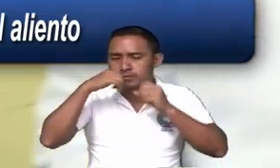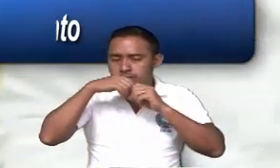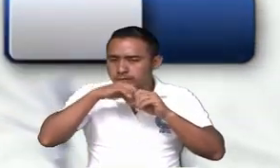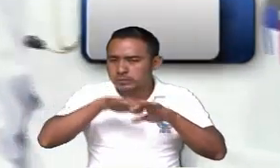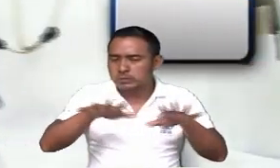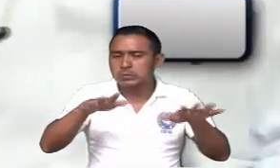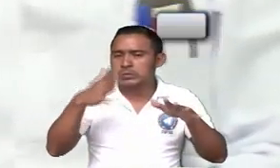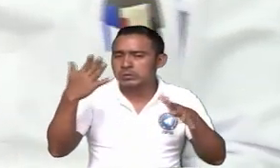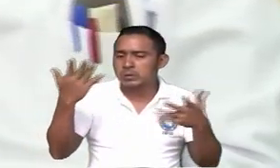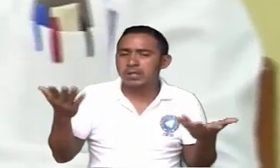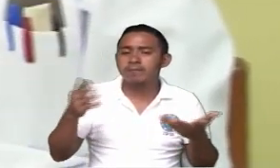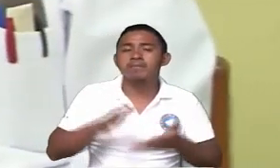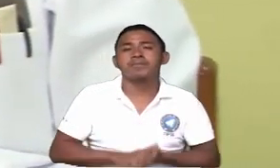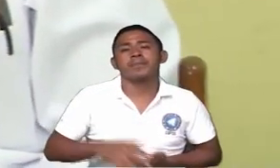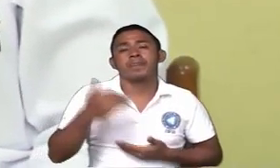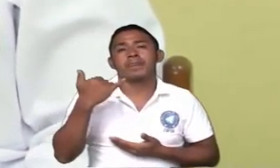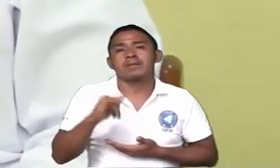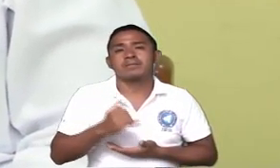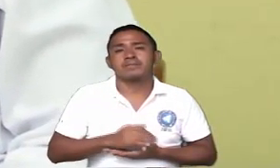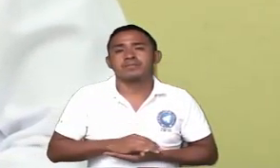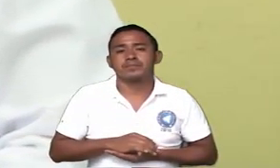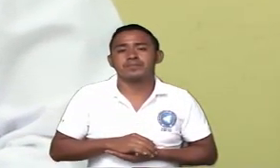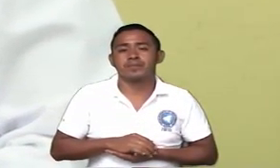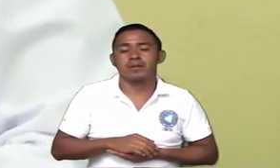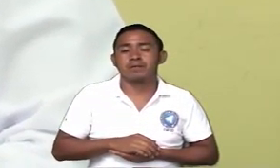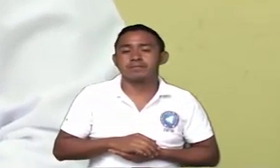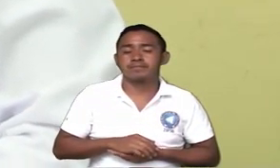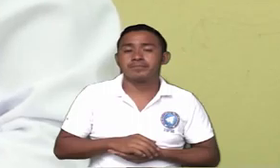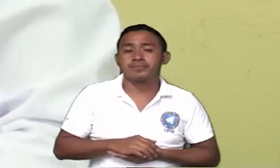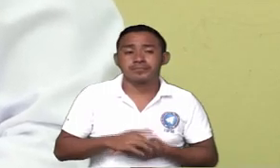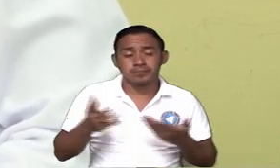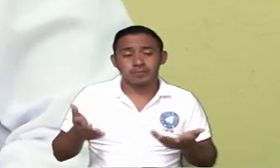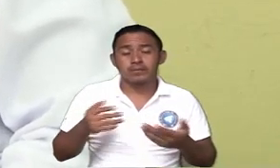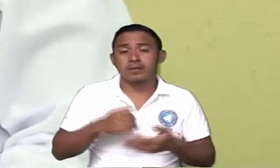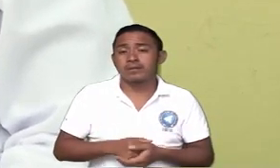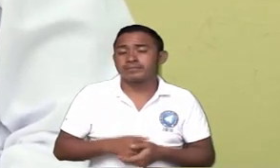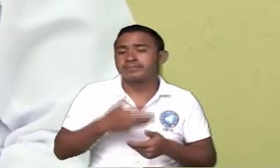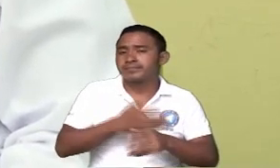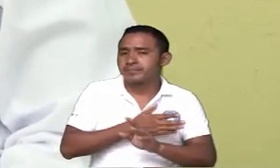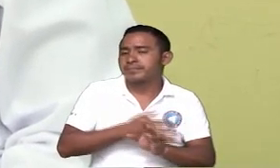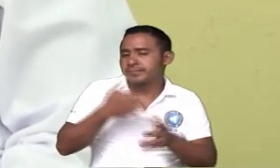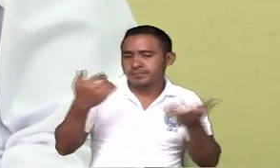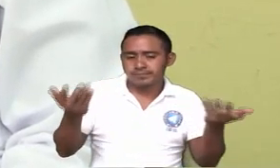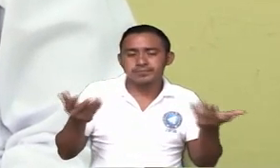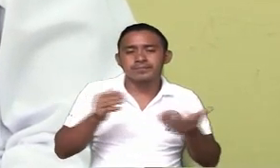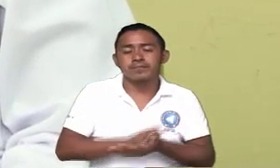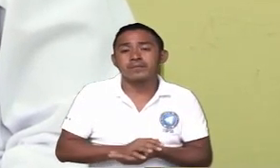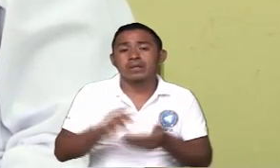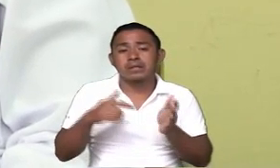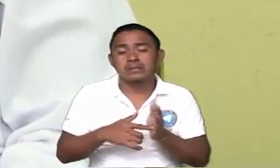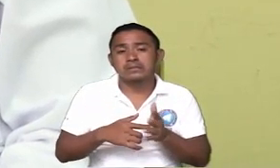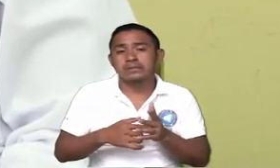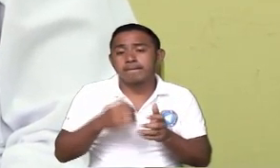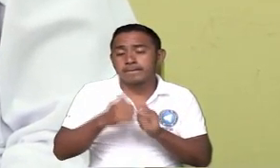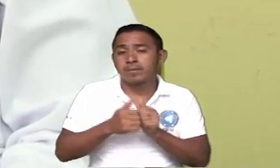Sí, es muy bueno. El tratamiento va a estar basado a la causa, lógicamente. Si es una causa